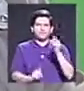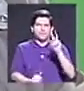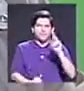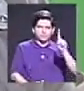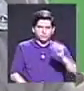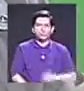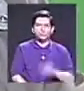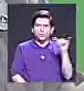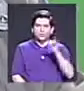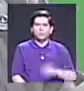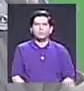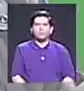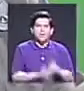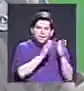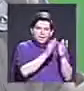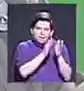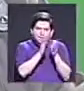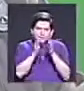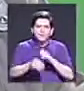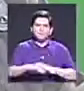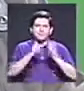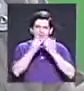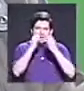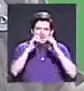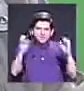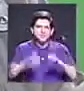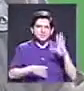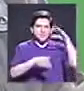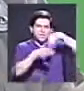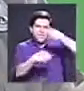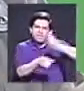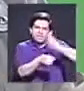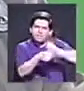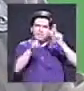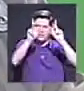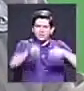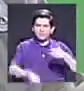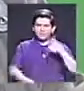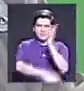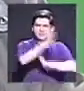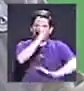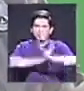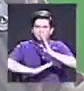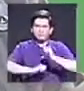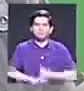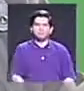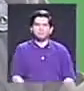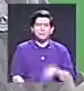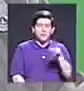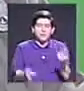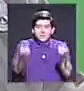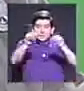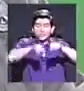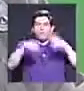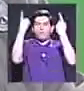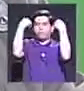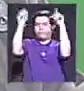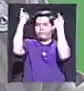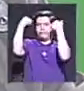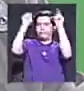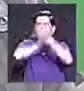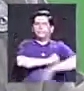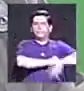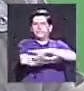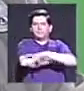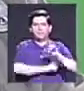También está el Plan de Estrategia de Inserción Laboral para Personas con Discapacidad, que es un gran logro para el